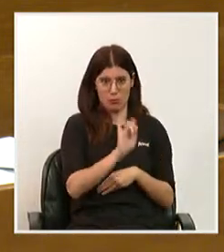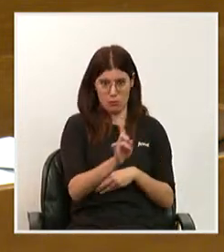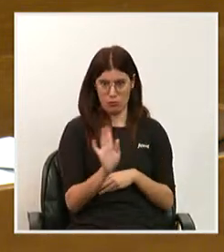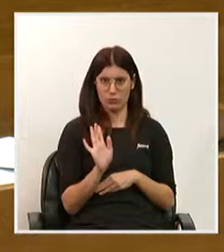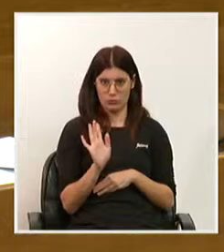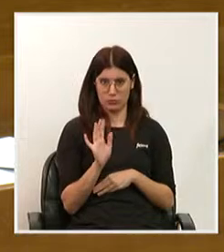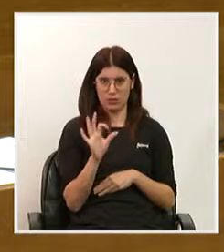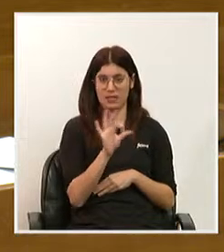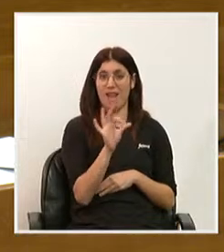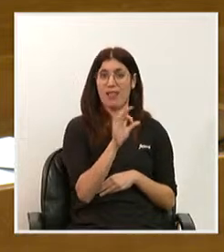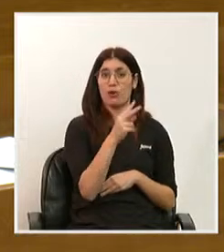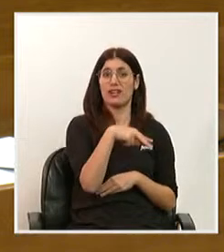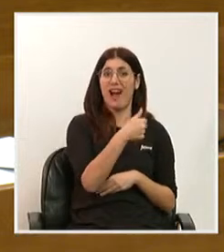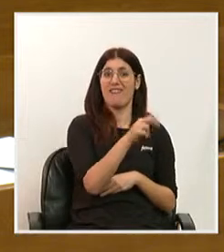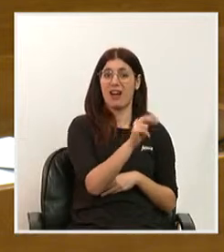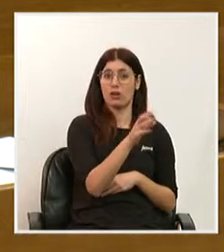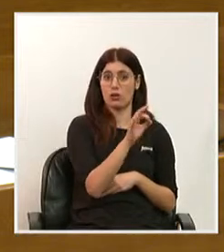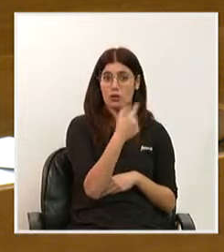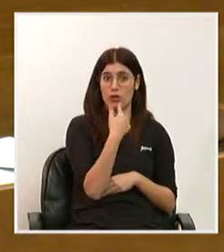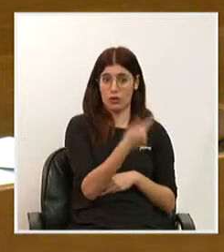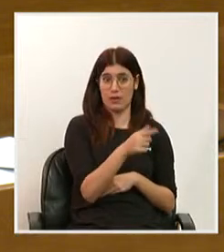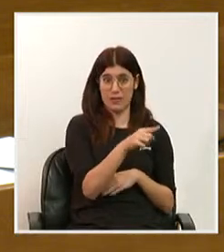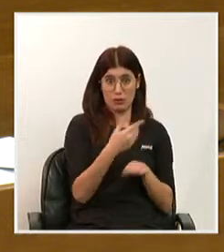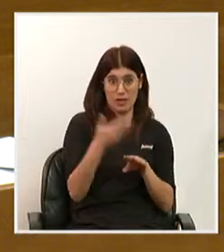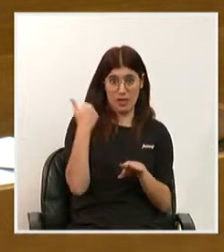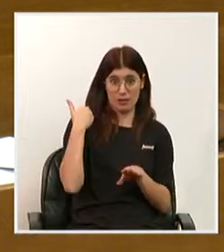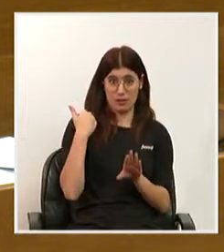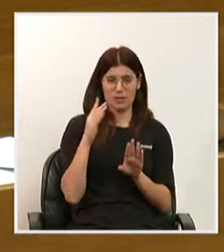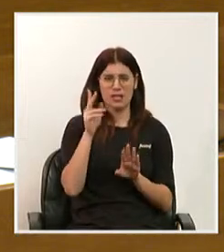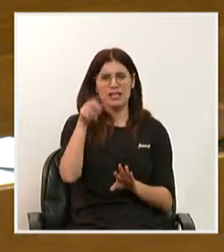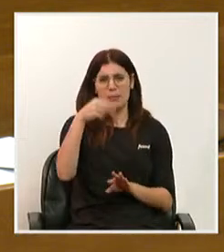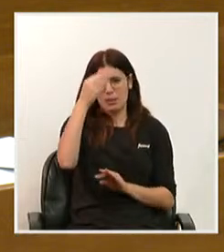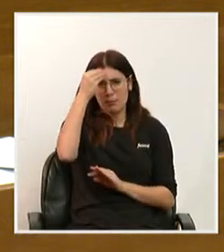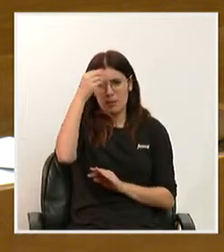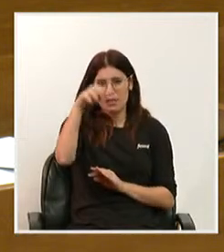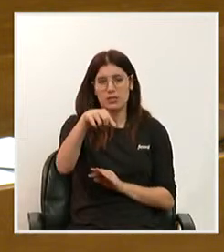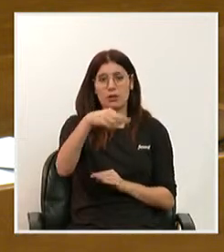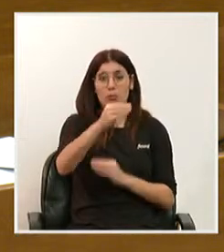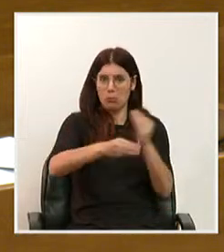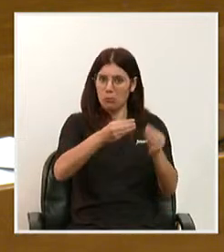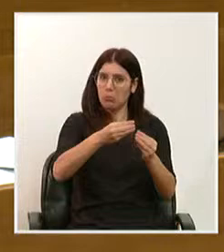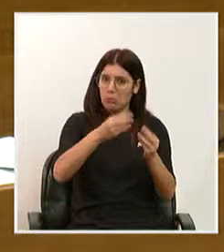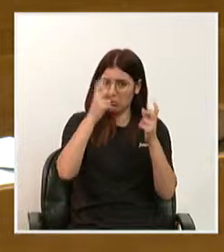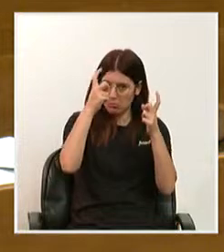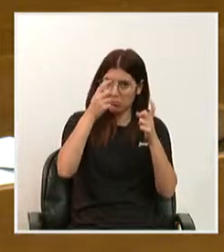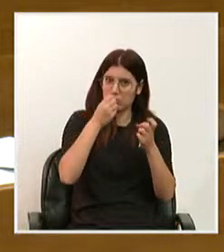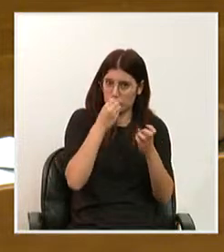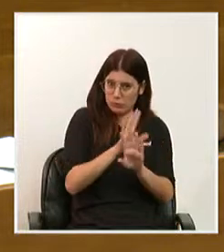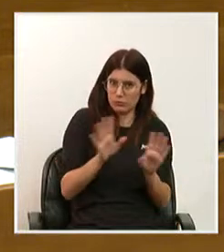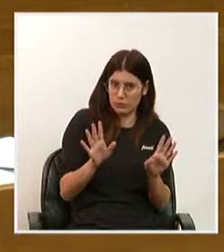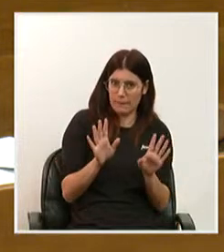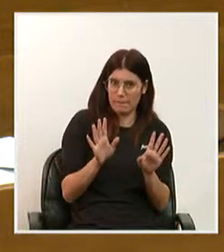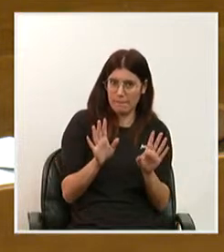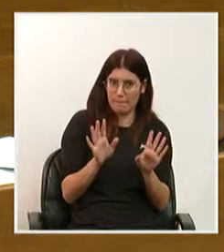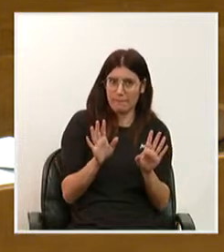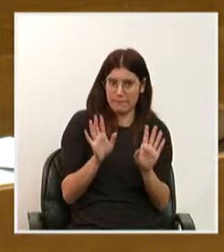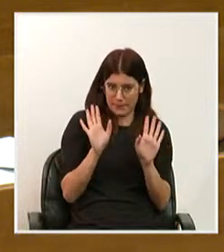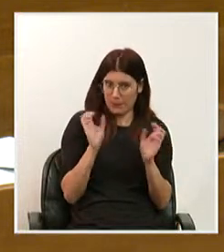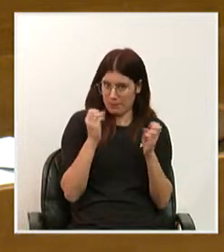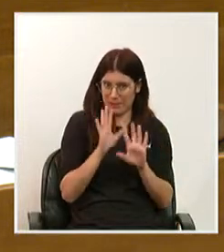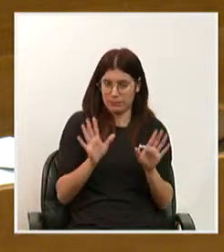Salvador Navarro que de antes tamb que intent de la en Volkswagen de